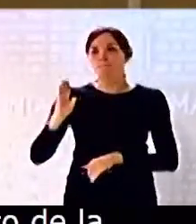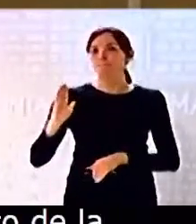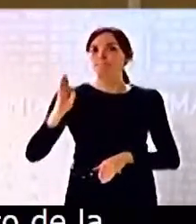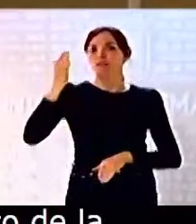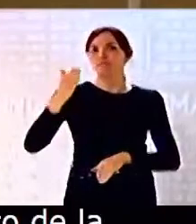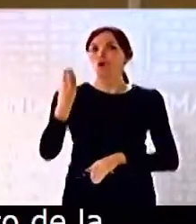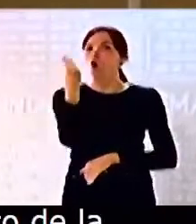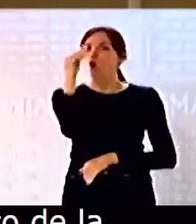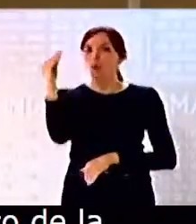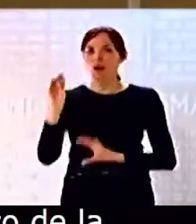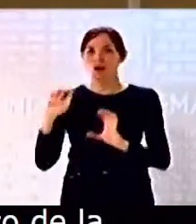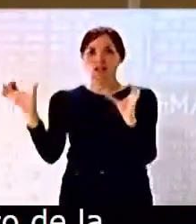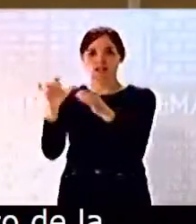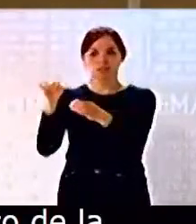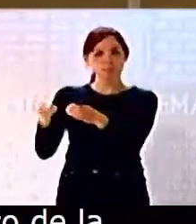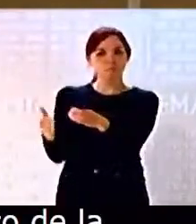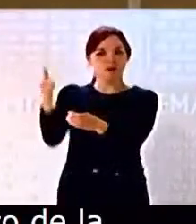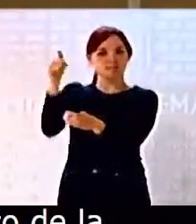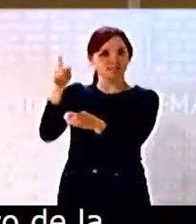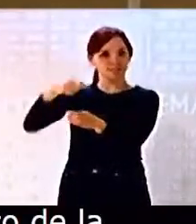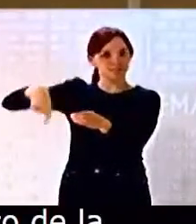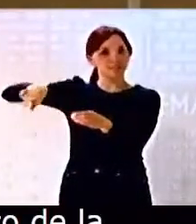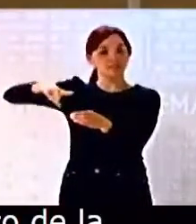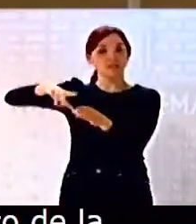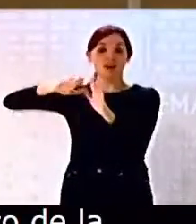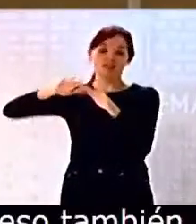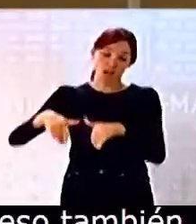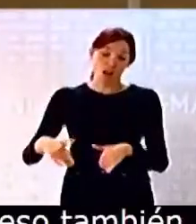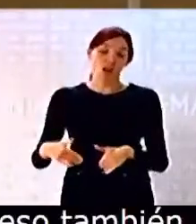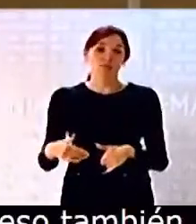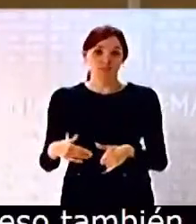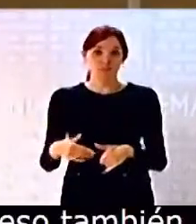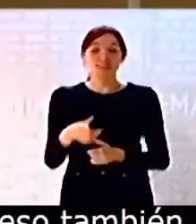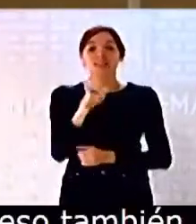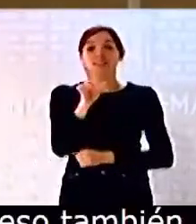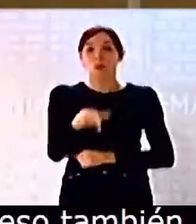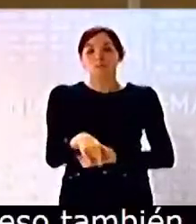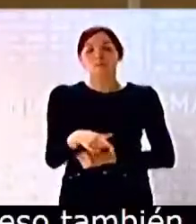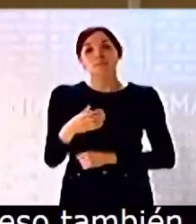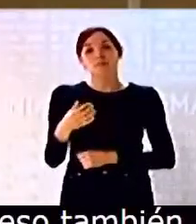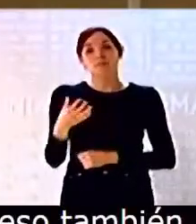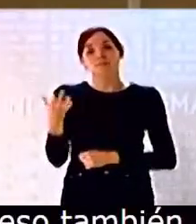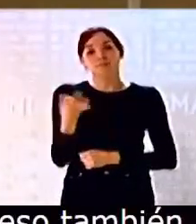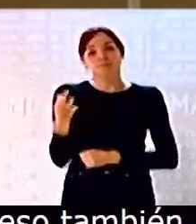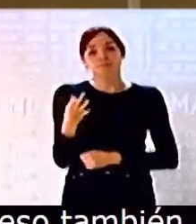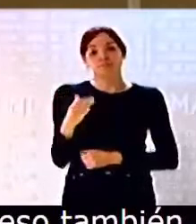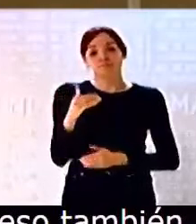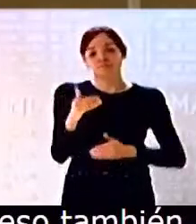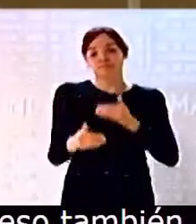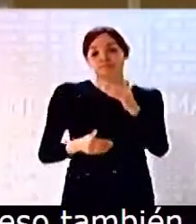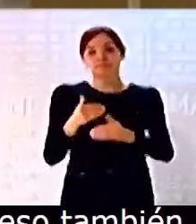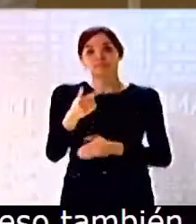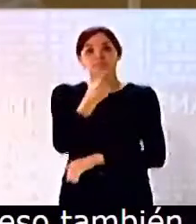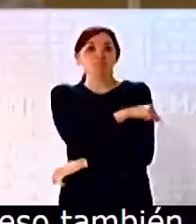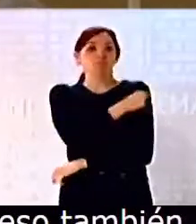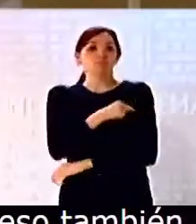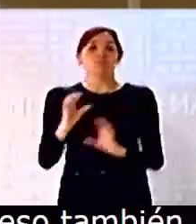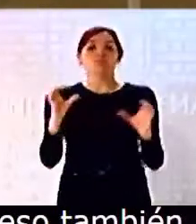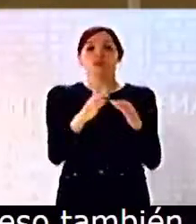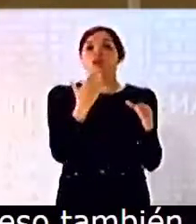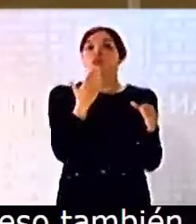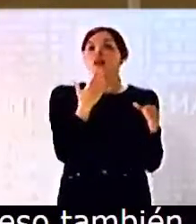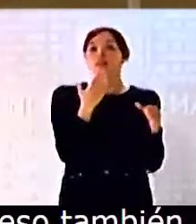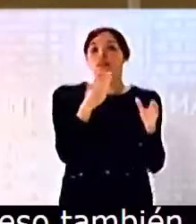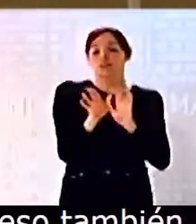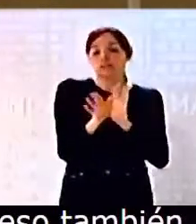y eso pues también hace que tengamos que seguir en el proceso de vacunación por grupos de edad para